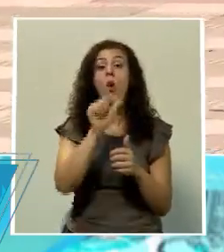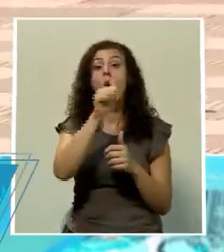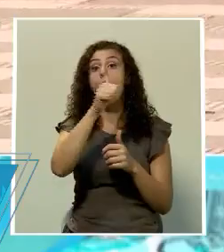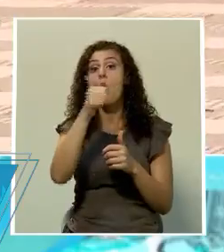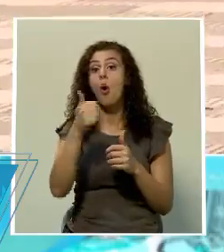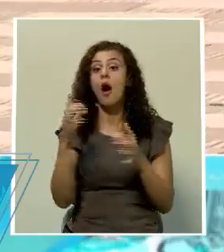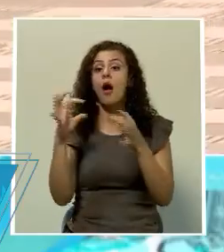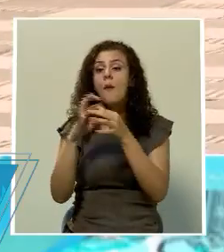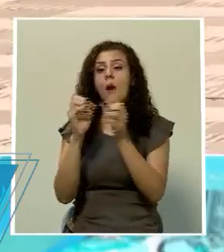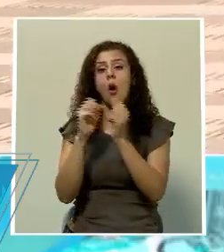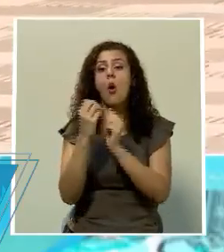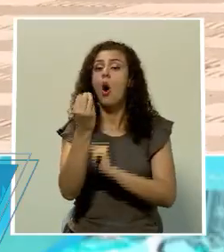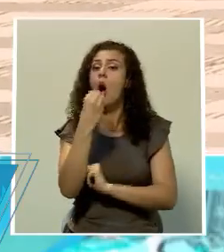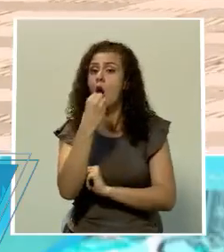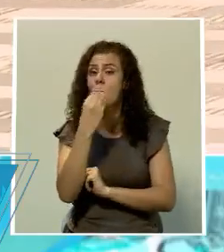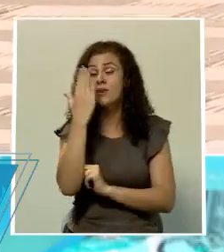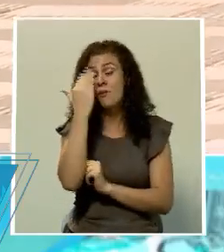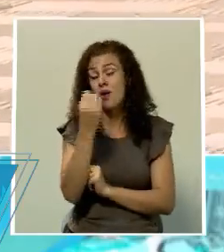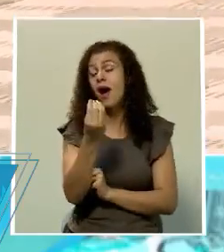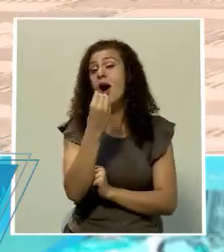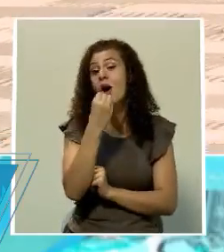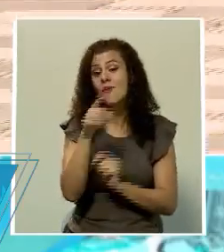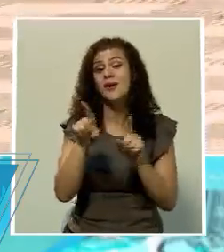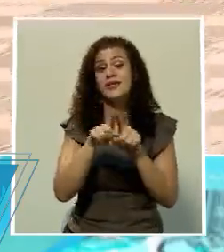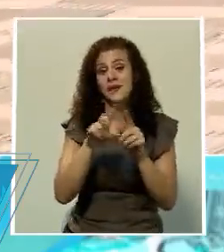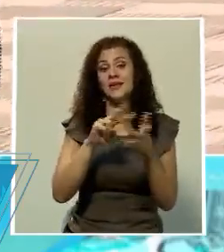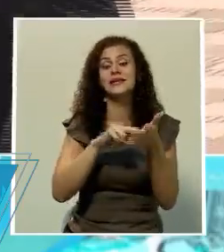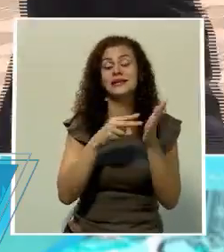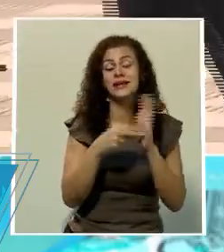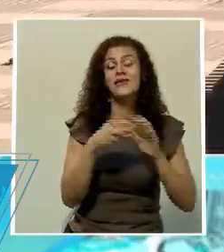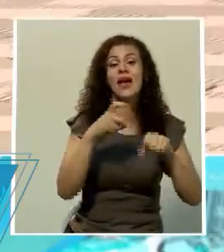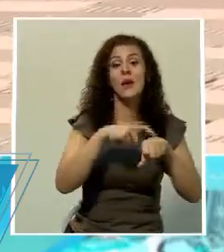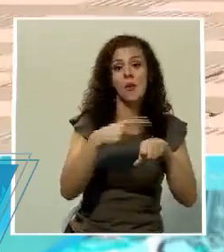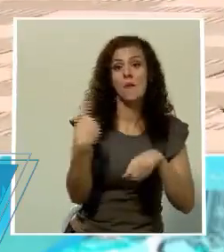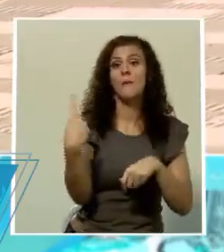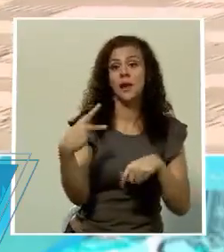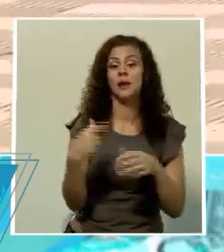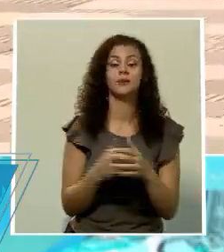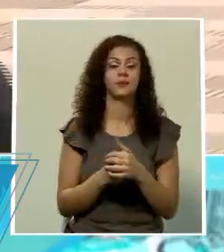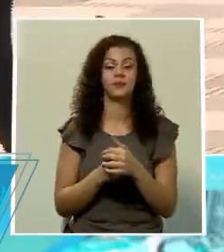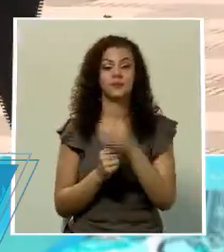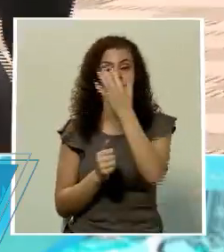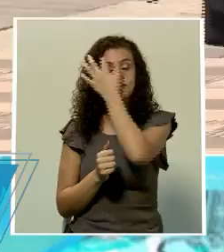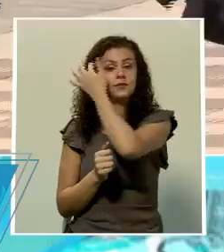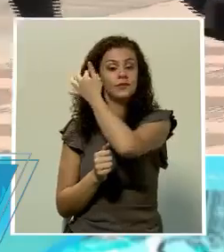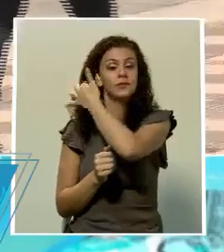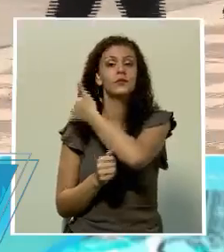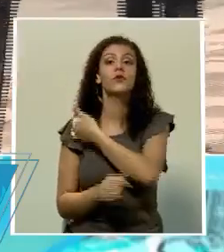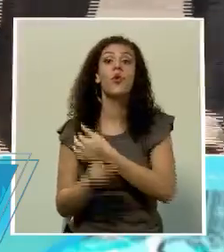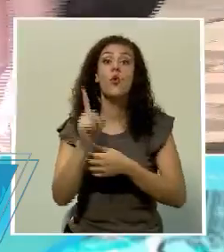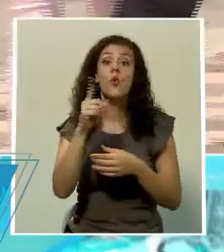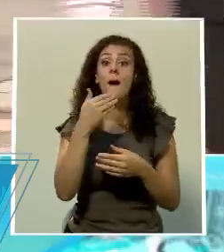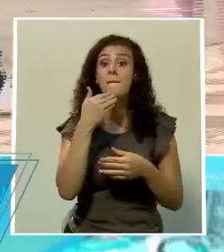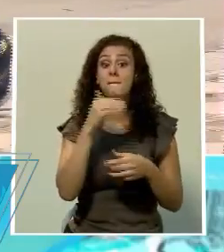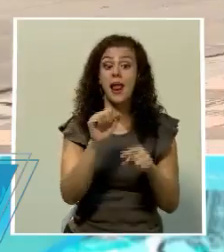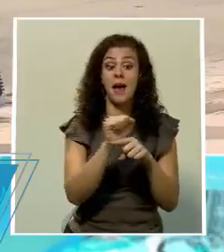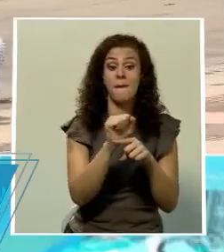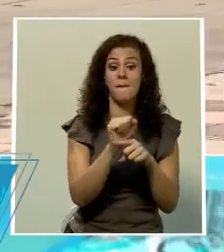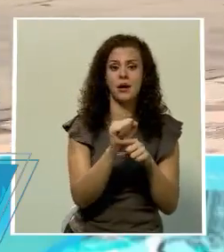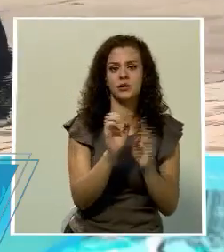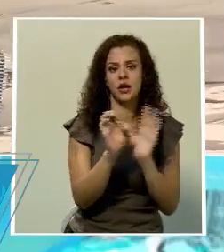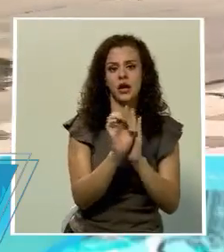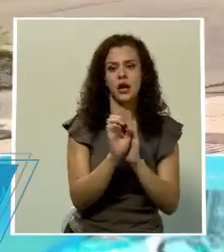cosas se ven relacionadas con la comida, porque la comida también representa un momento de riesgo. Una mala práctica